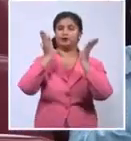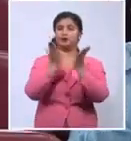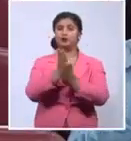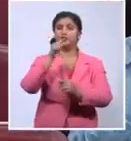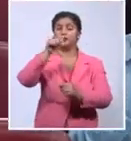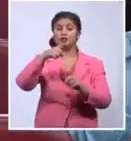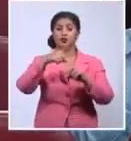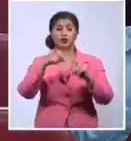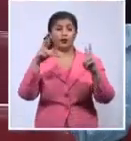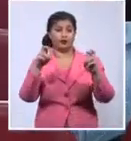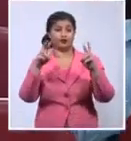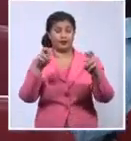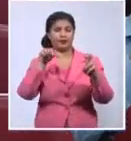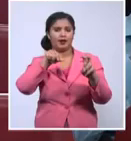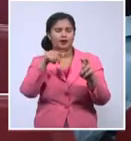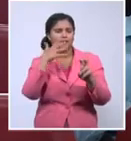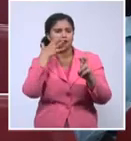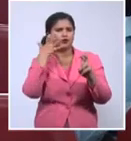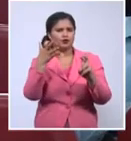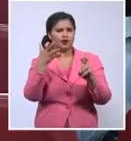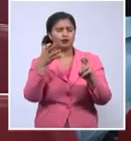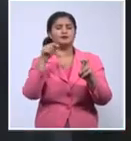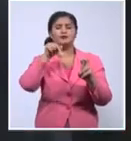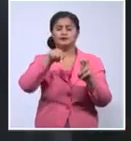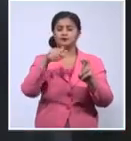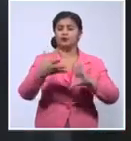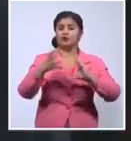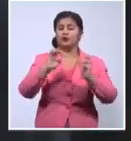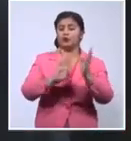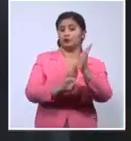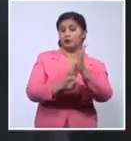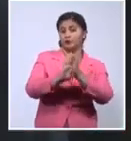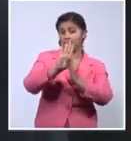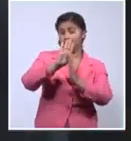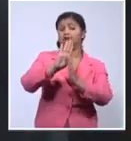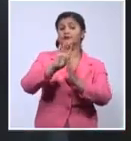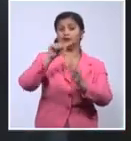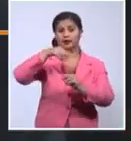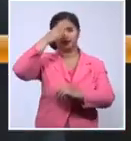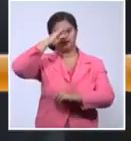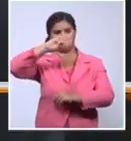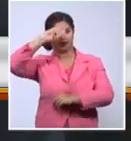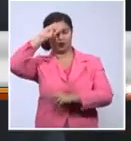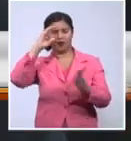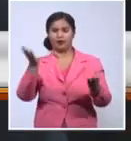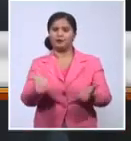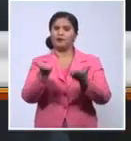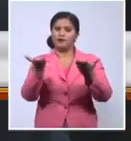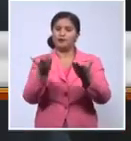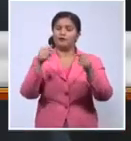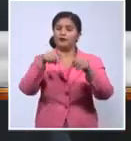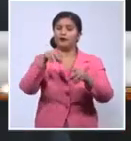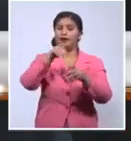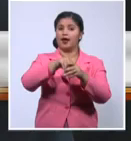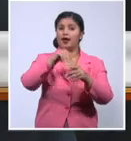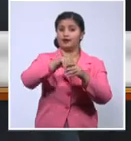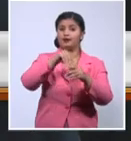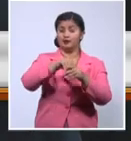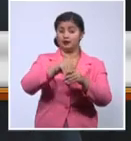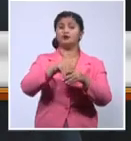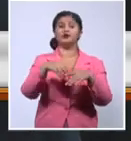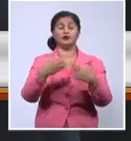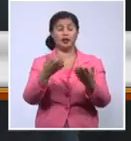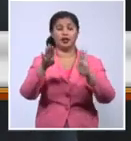cual incluirá la actualización de la conceptualización del modelo económico y